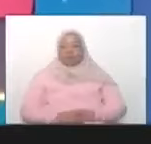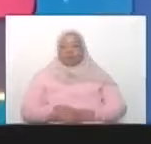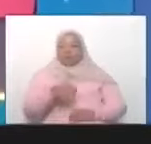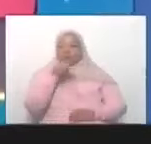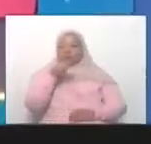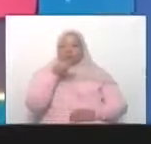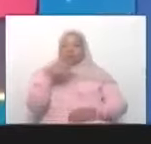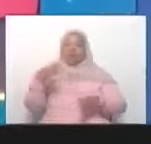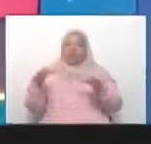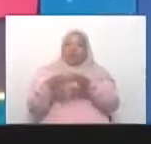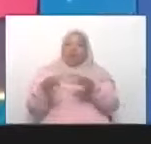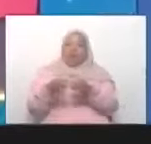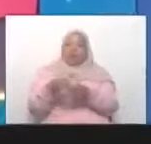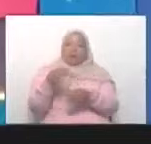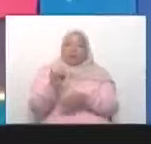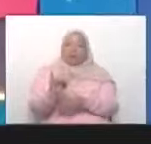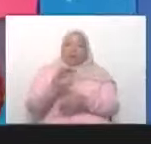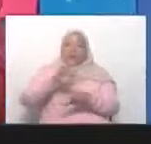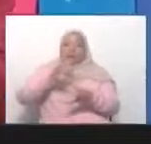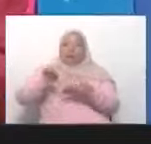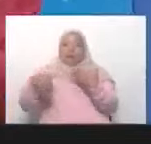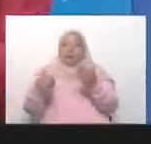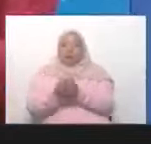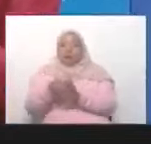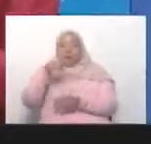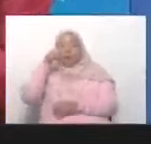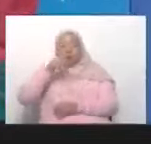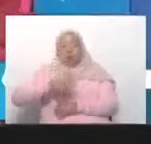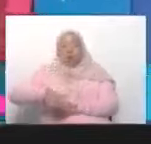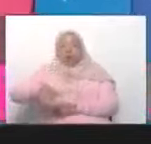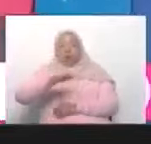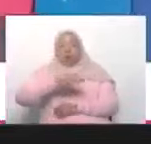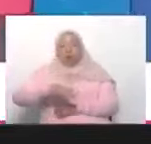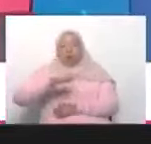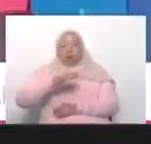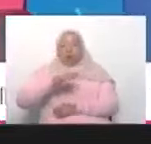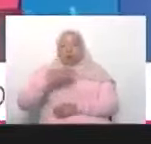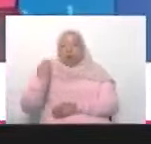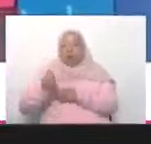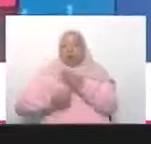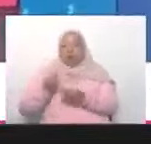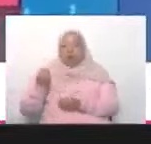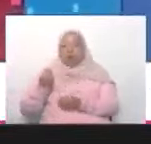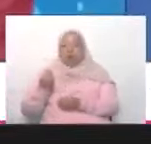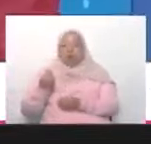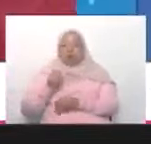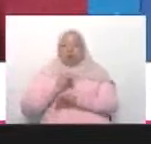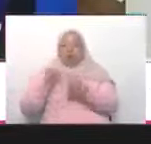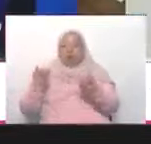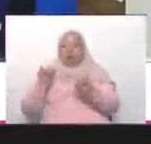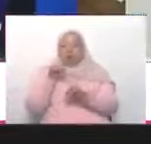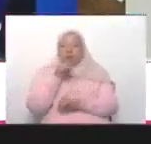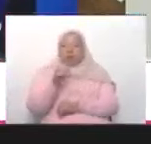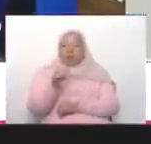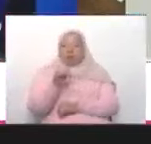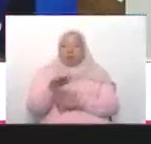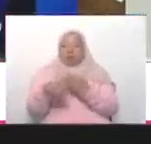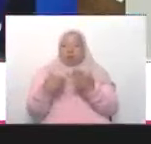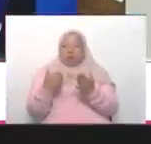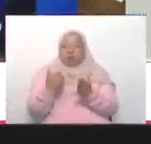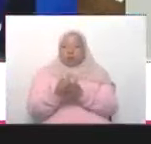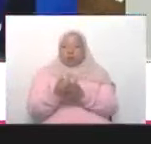Guinness de la orquesta popular más grande que ha tocado. El récord Guinness, Hendrix, del